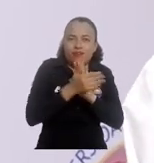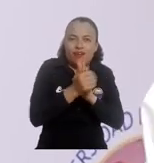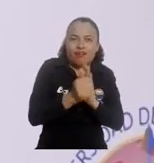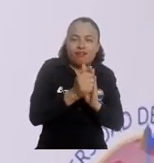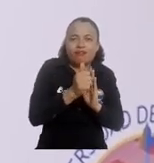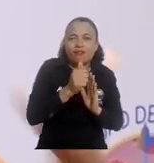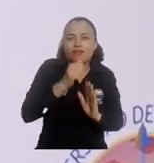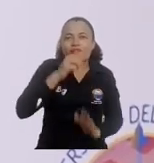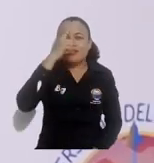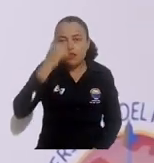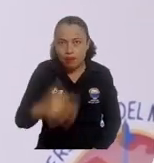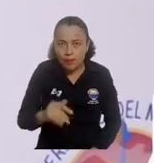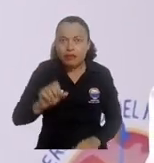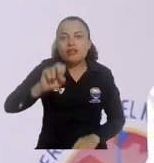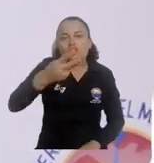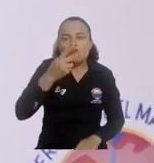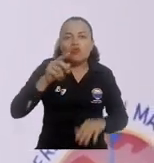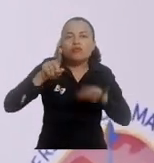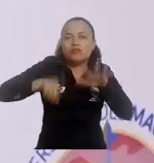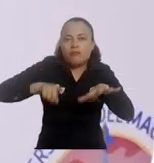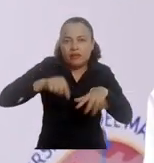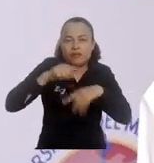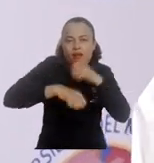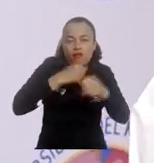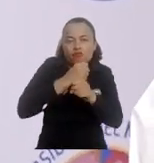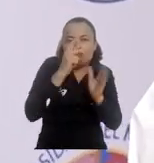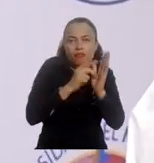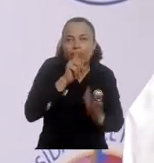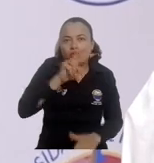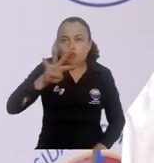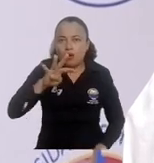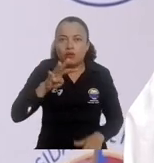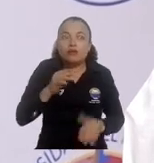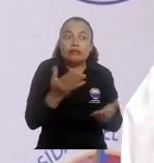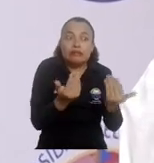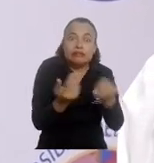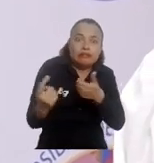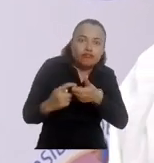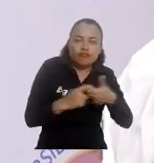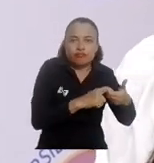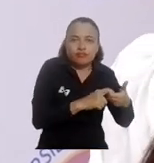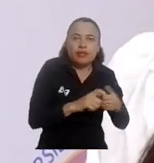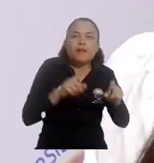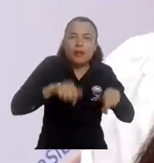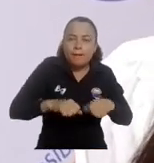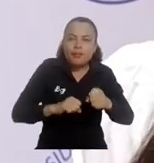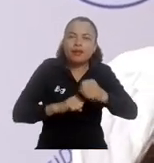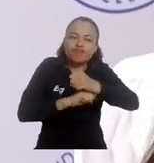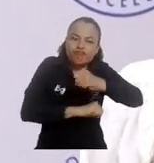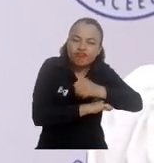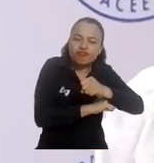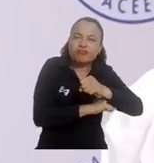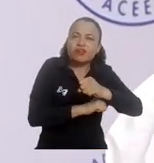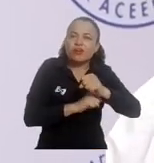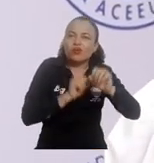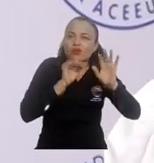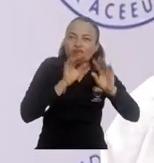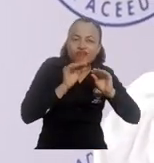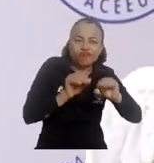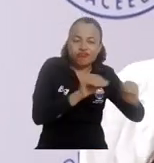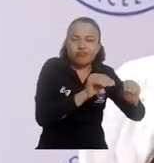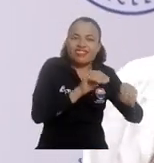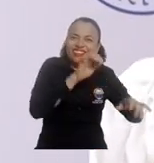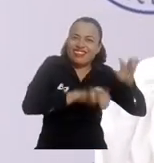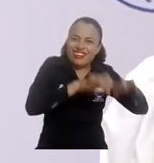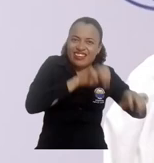logramos lanzarlo para este segundo semestre del año y empezar a generar estudiantes. Pero también toda una serie de acciones de mejora y de fortalecimiento de la capacidad